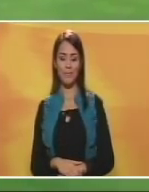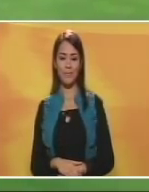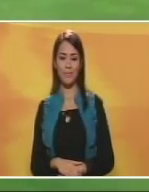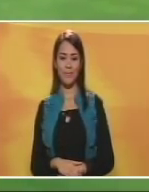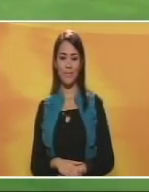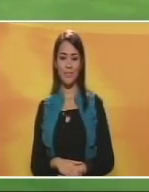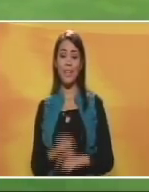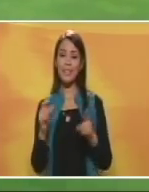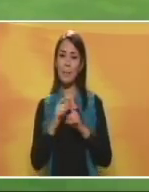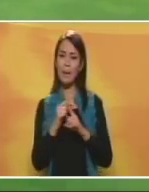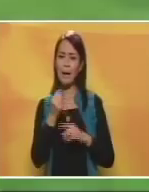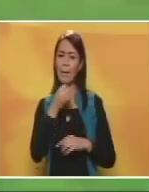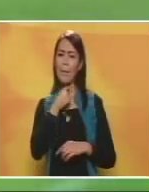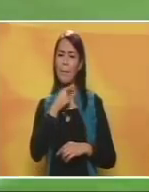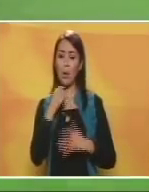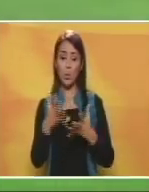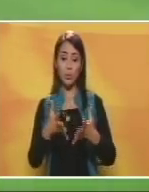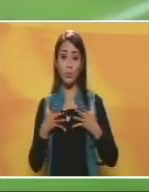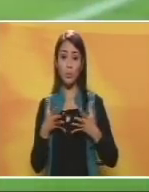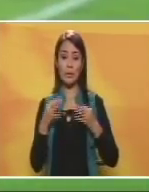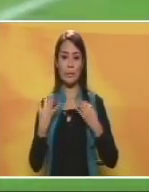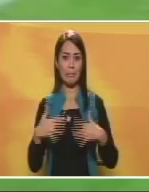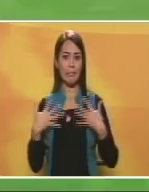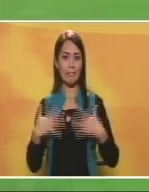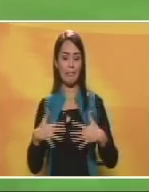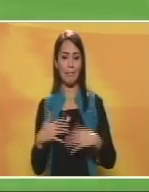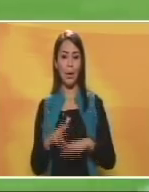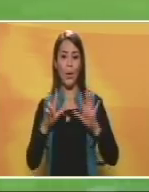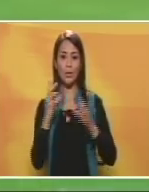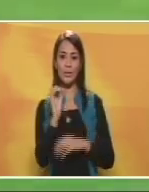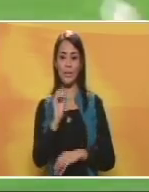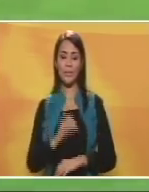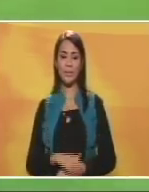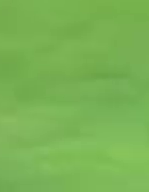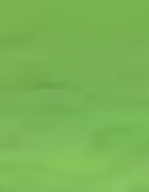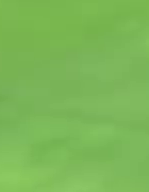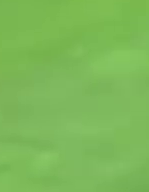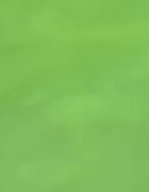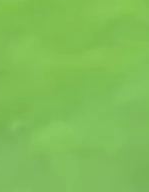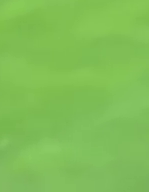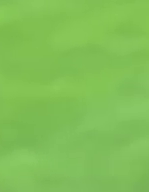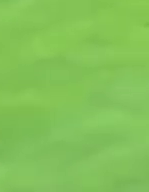me encanta. Victoria escandalosa, 8-0.